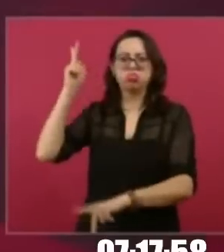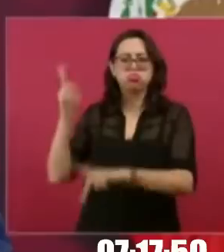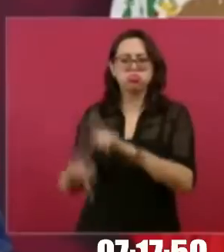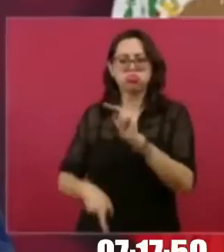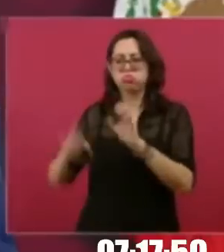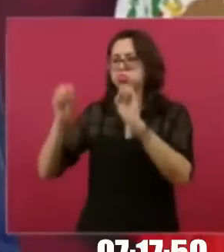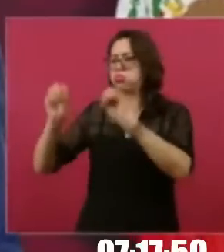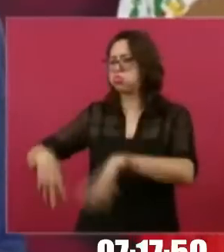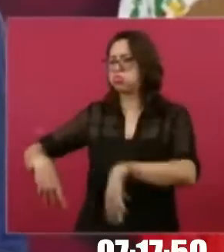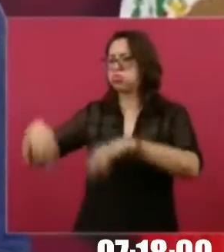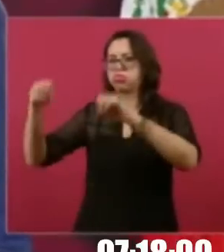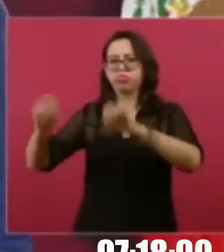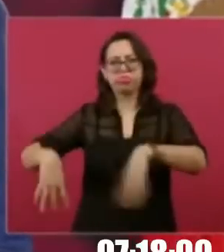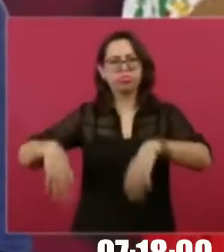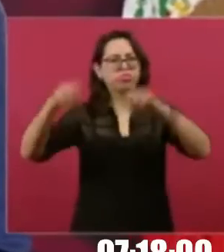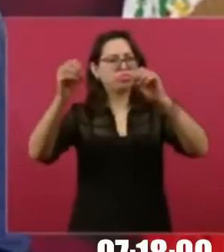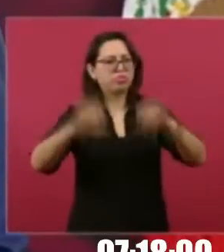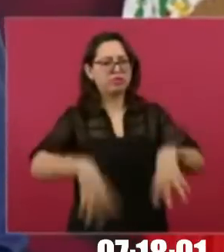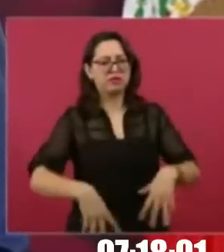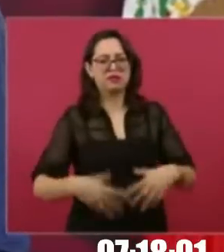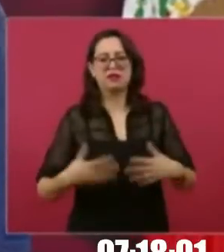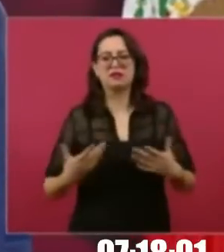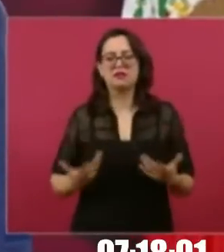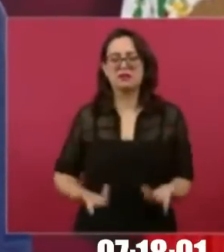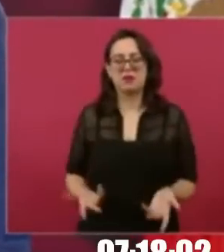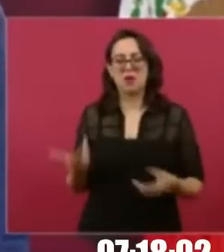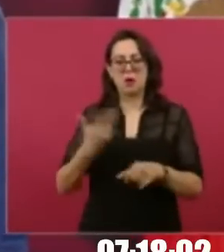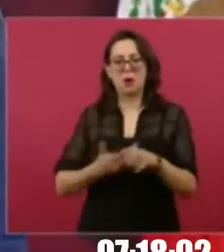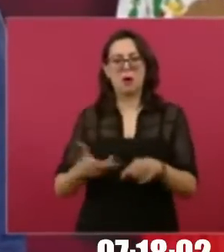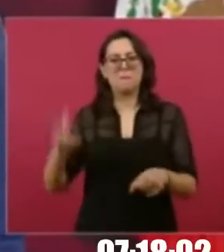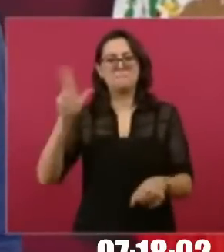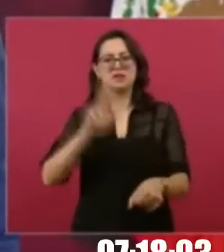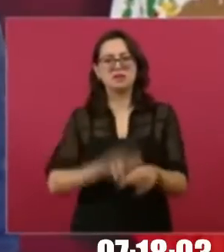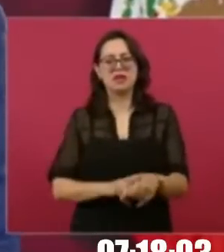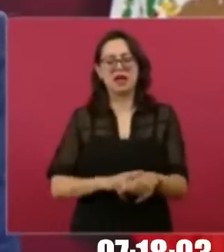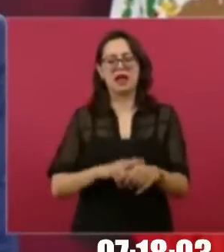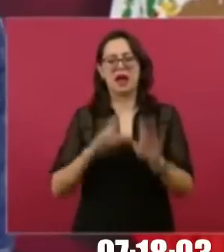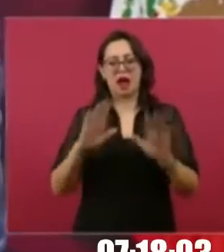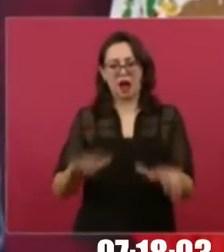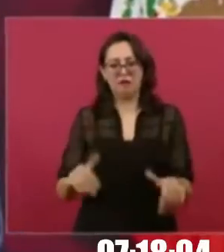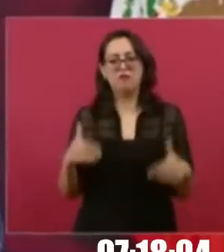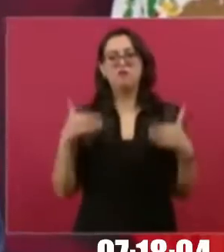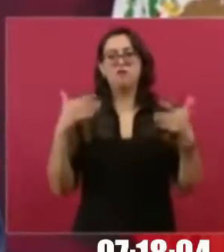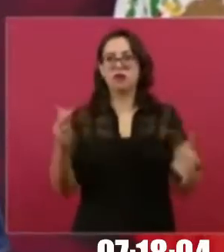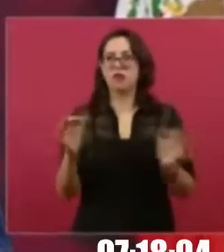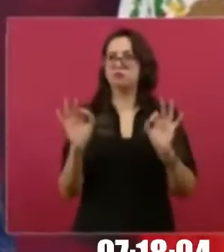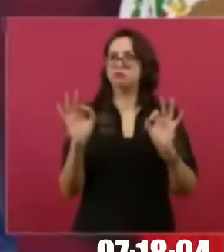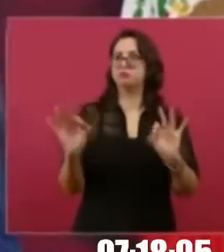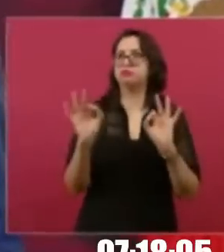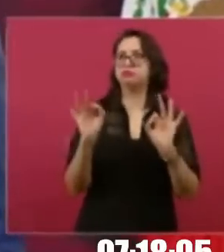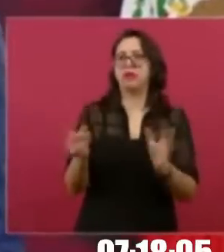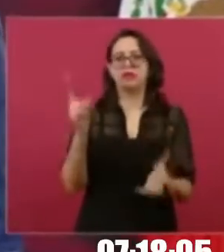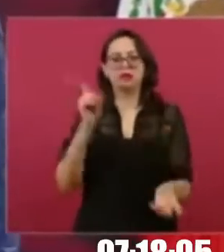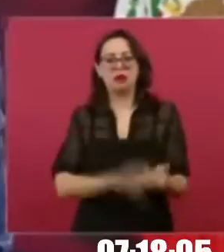inauguraban hospitales en obra negra nada más